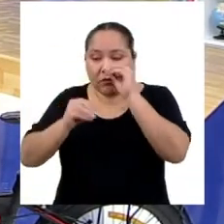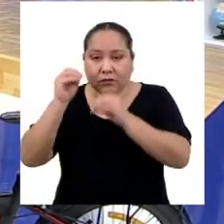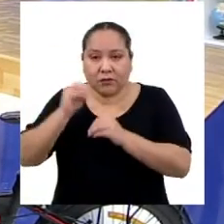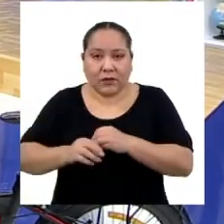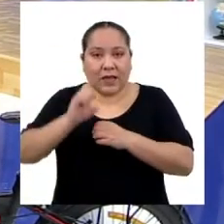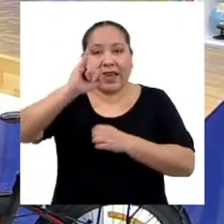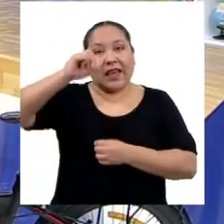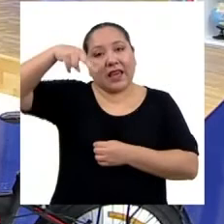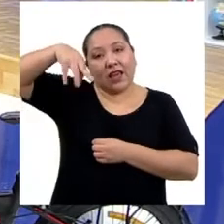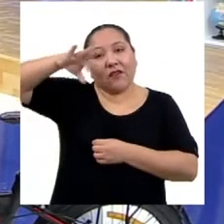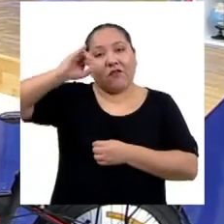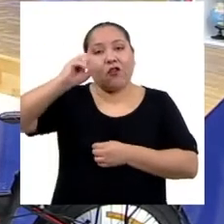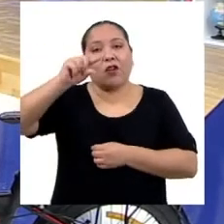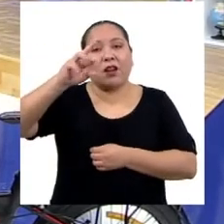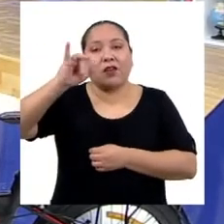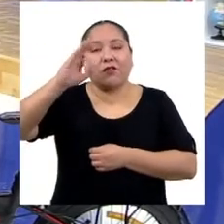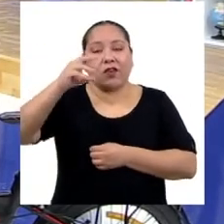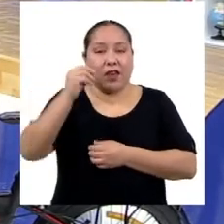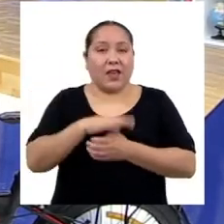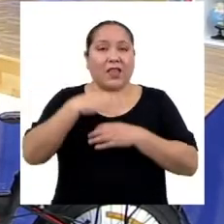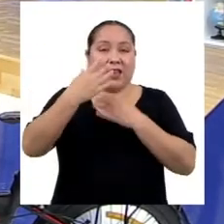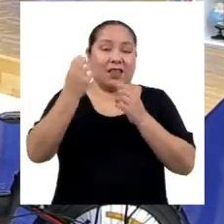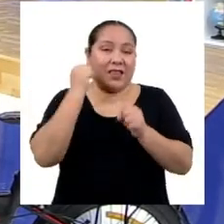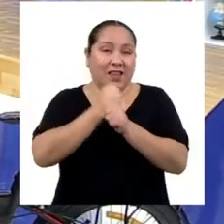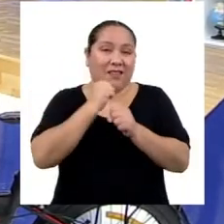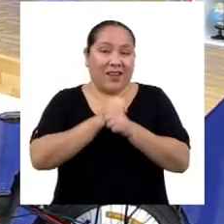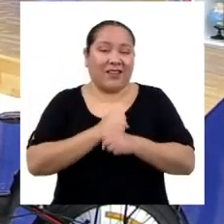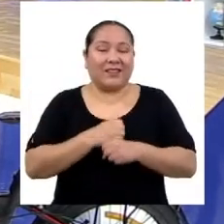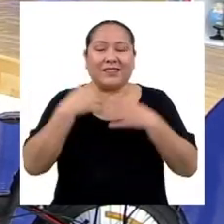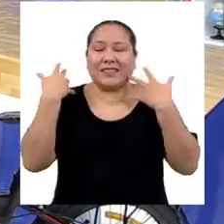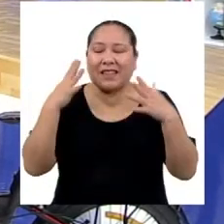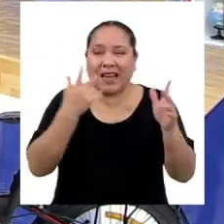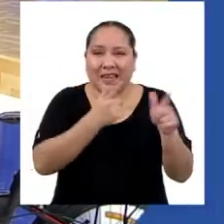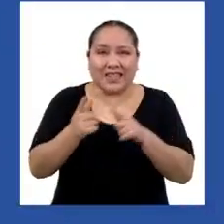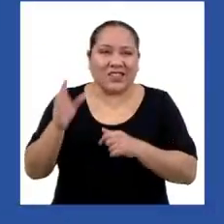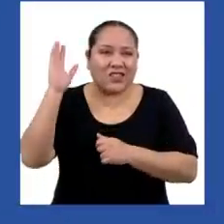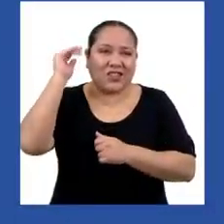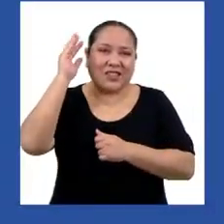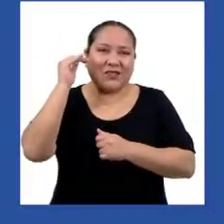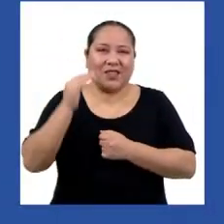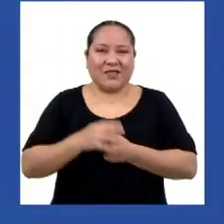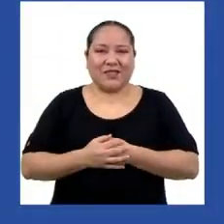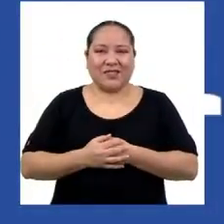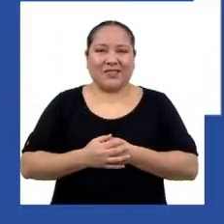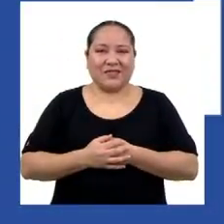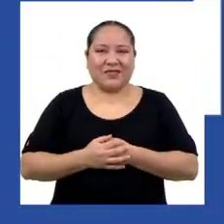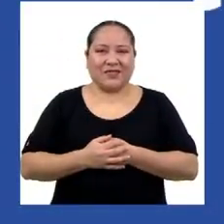infografía de trabajo. Ahora sí, nos despedimos.